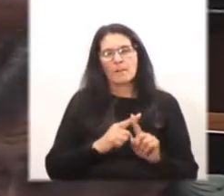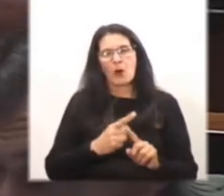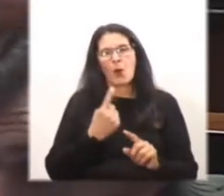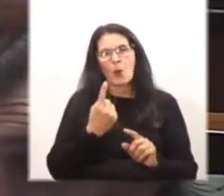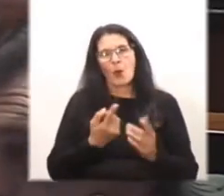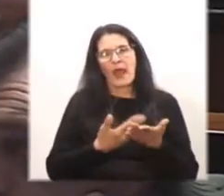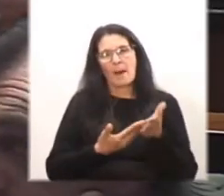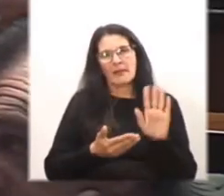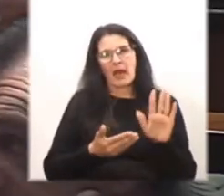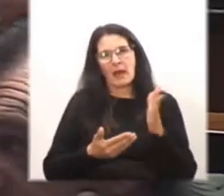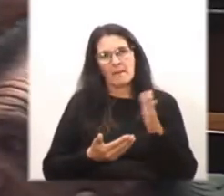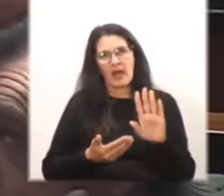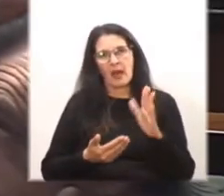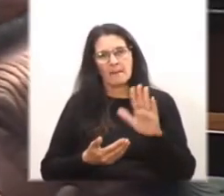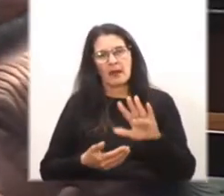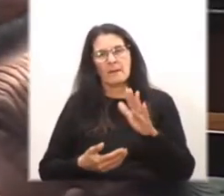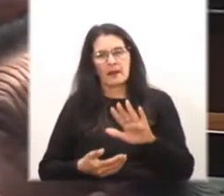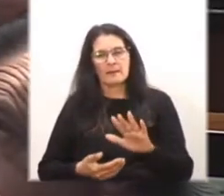dicho.